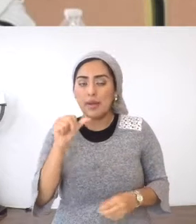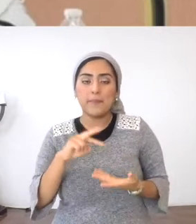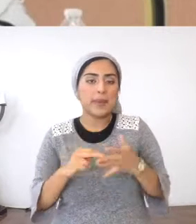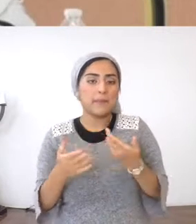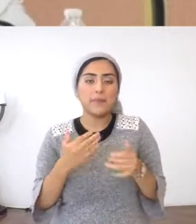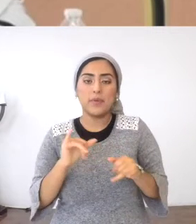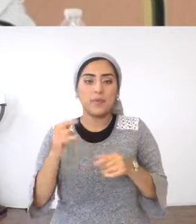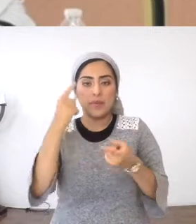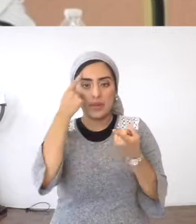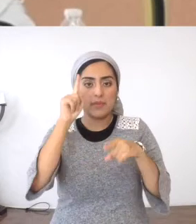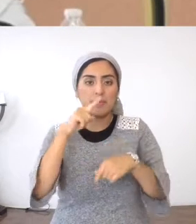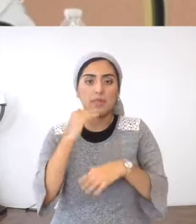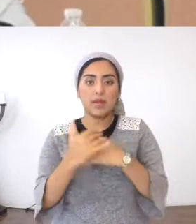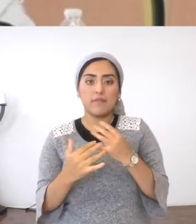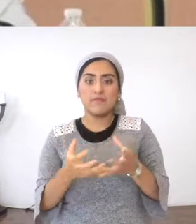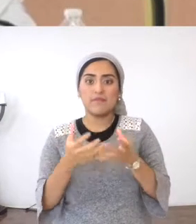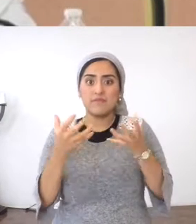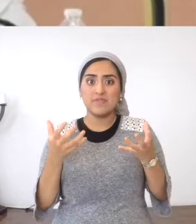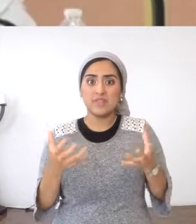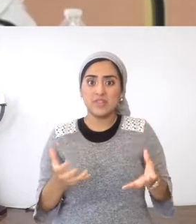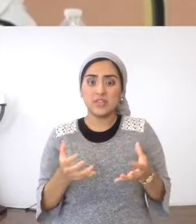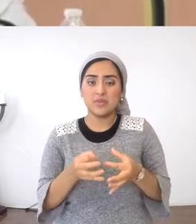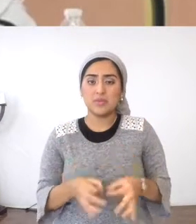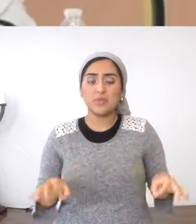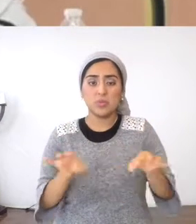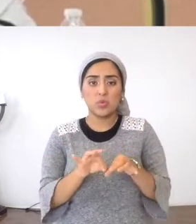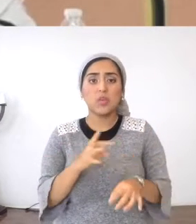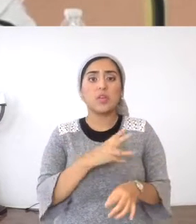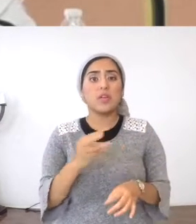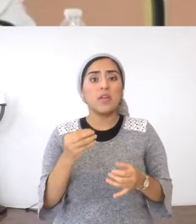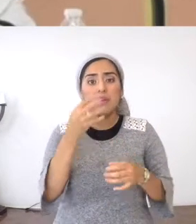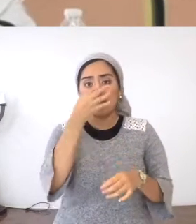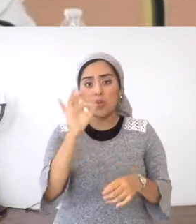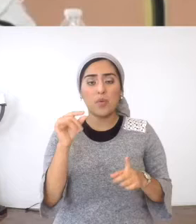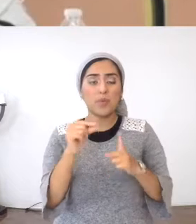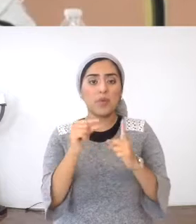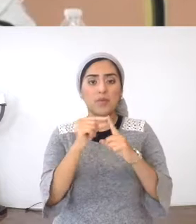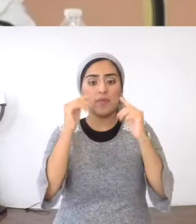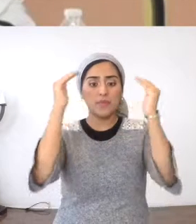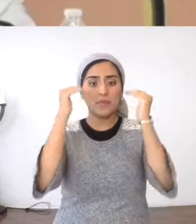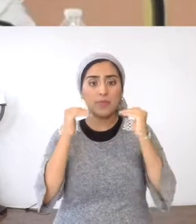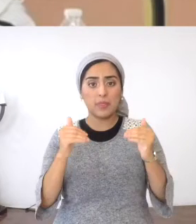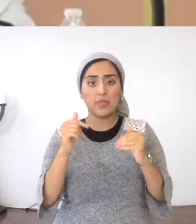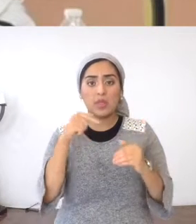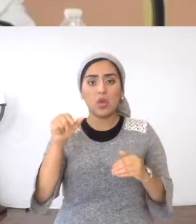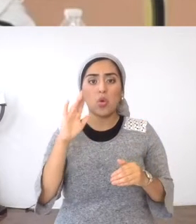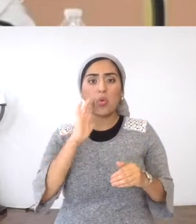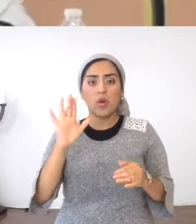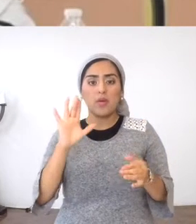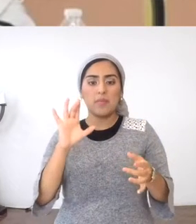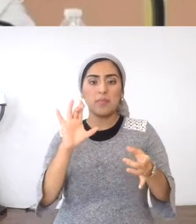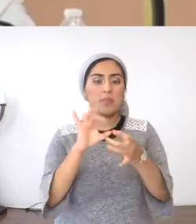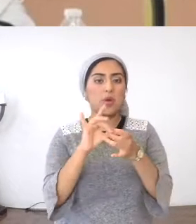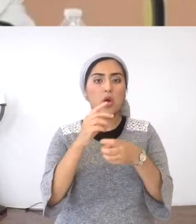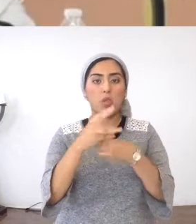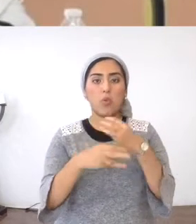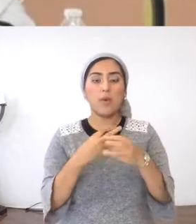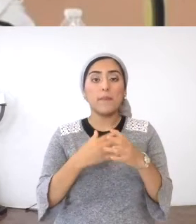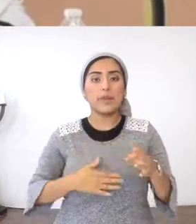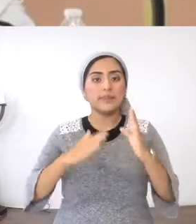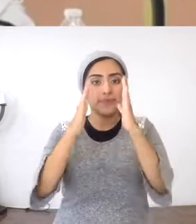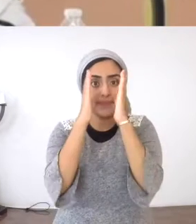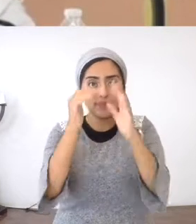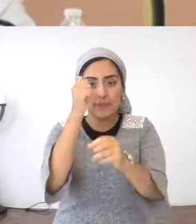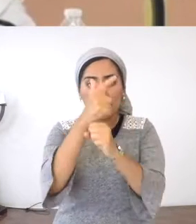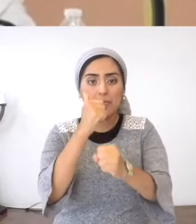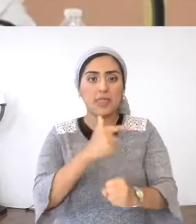Ellos O no Es un pacto De sangre Y es muy grave En pocas palabras Como número Que sigue Van a pactar Al mundo